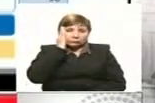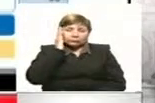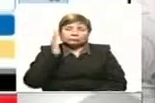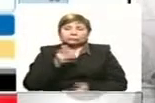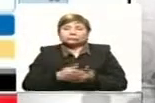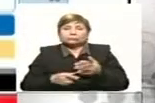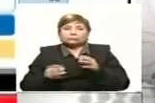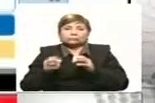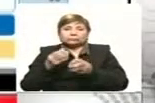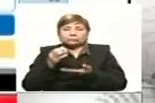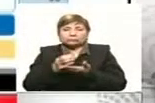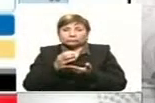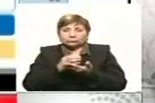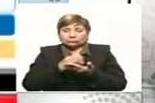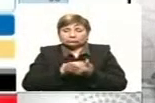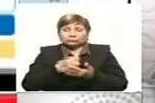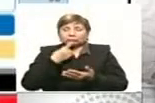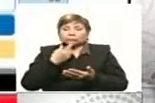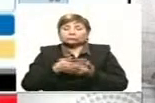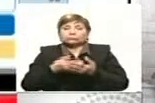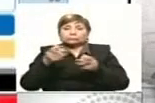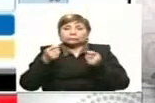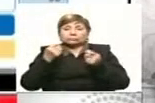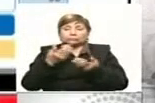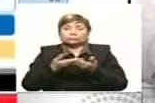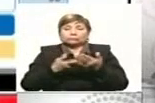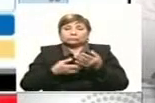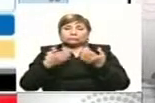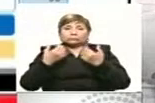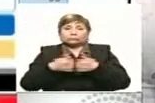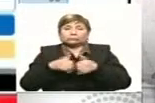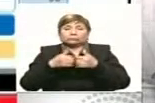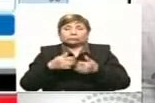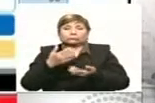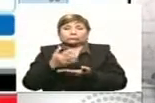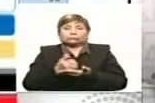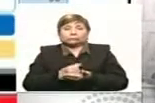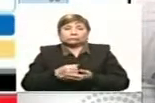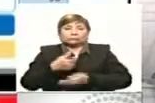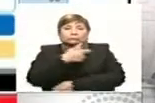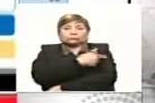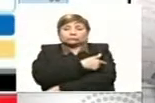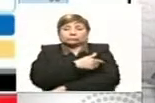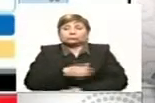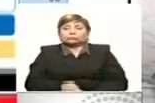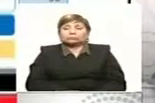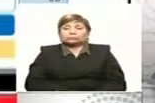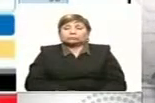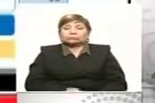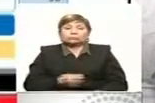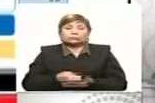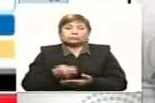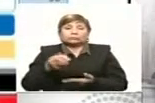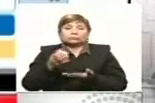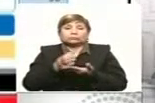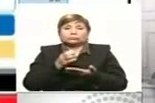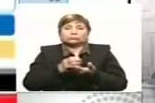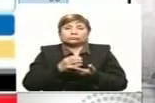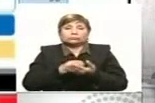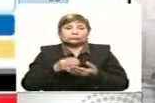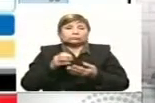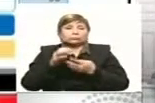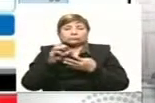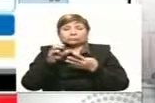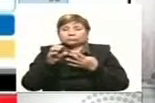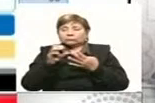los contratos que se celebran con las empresas que nos proveen de vacunas son contratos que tienen un